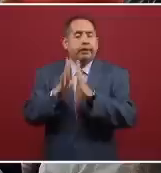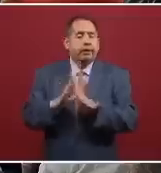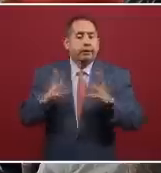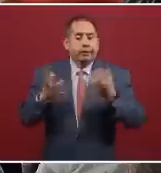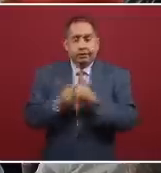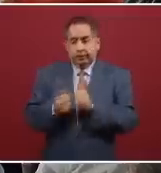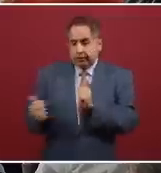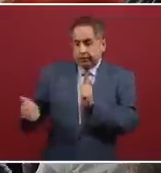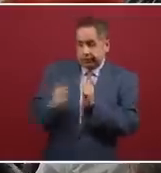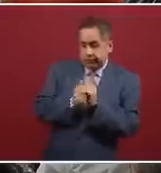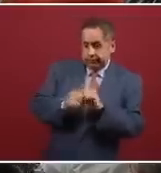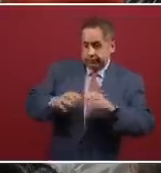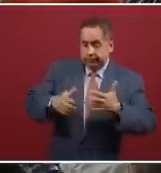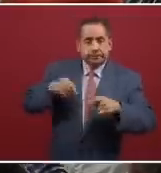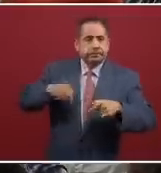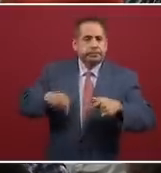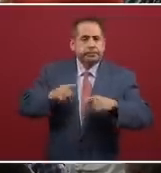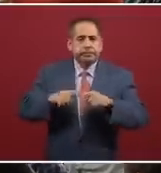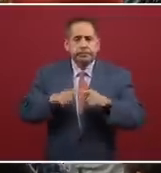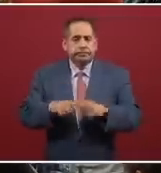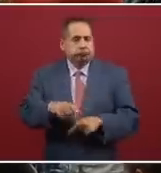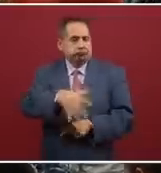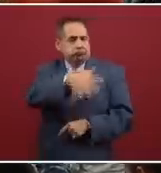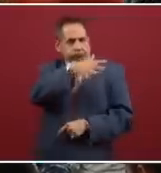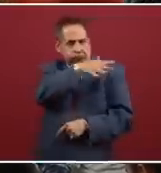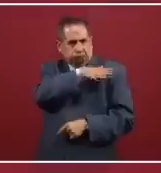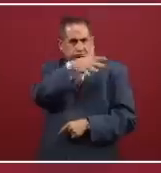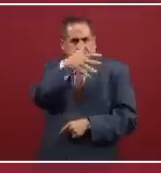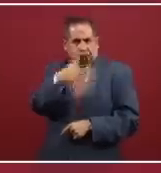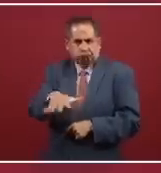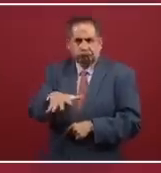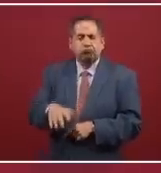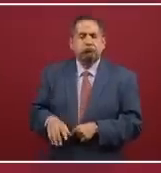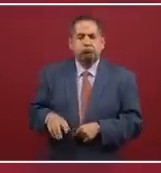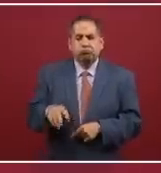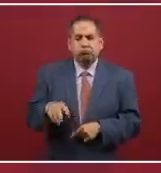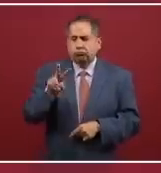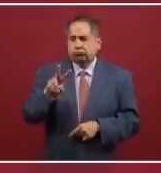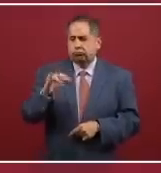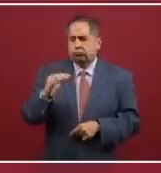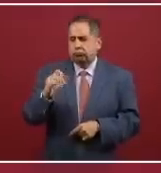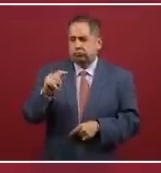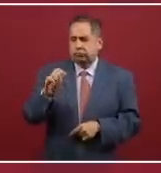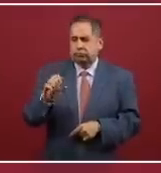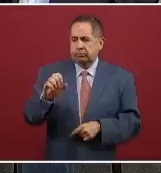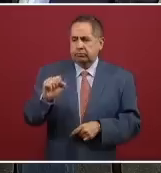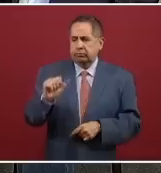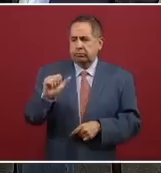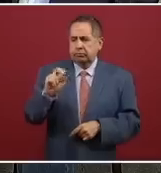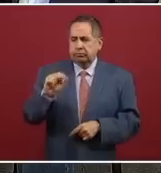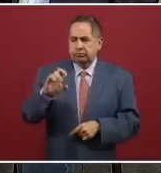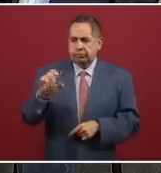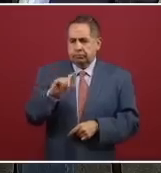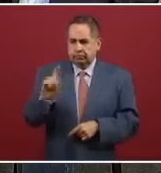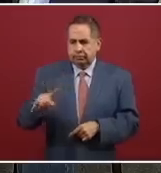esta comisión el general vicente antonio hernández sánchez